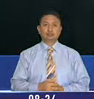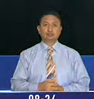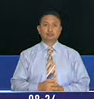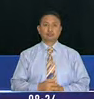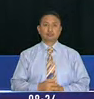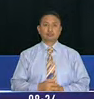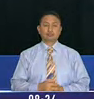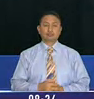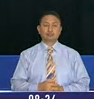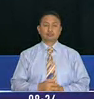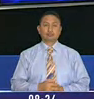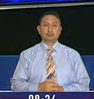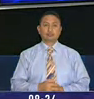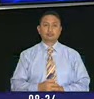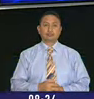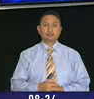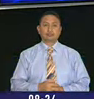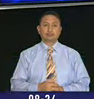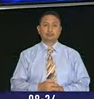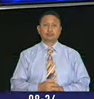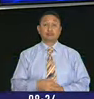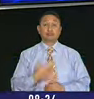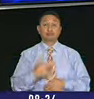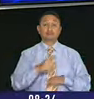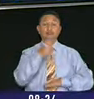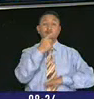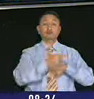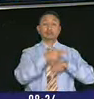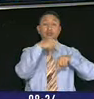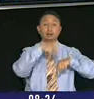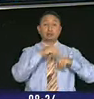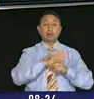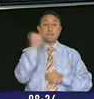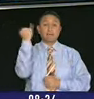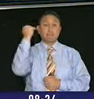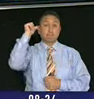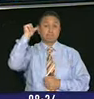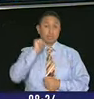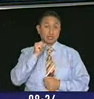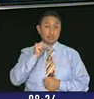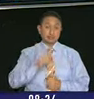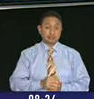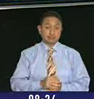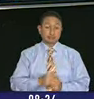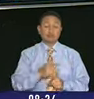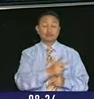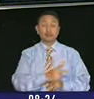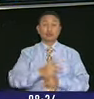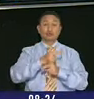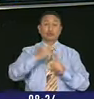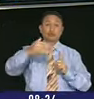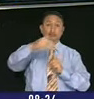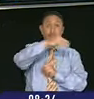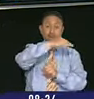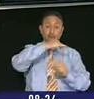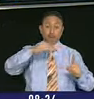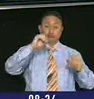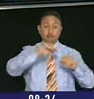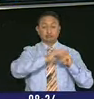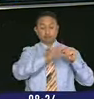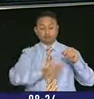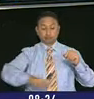Informó Javier Rosero. La ordenanza verde azul, que tiene como objetivo la conservación de la biodiversidad y la protección de